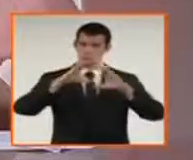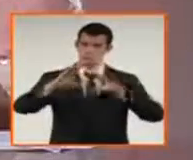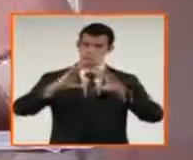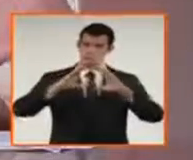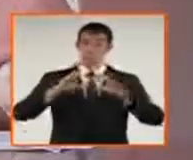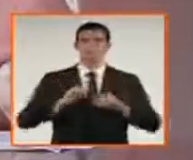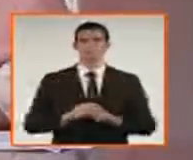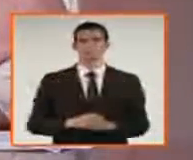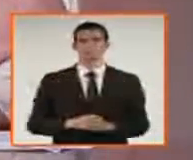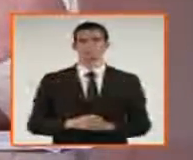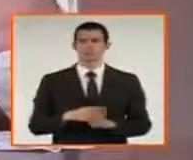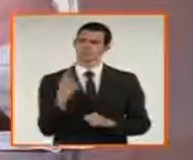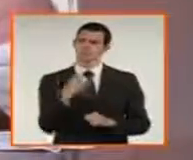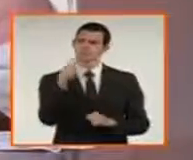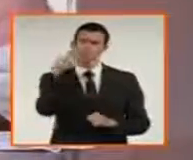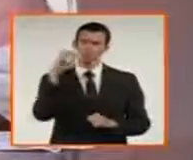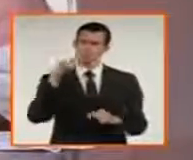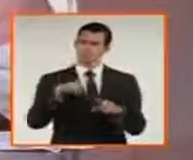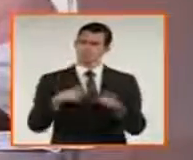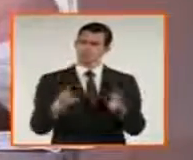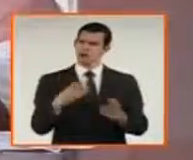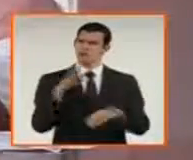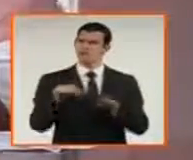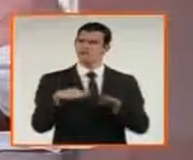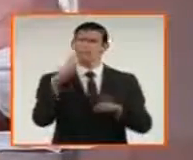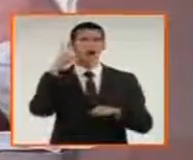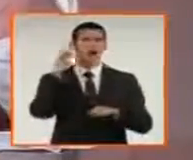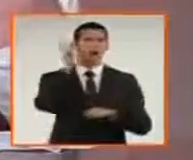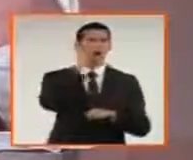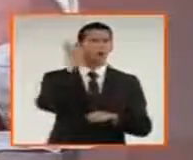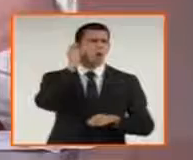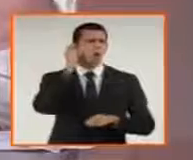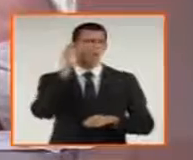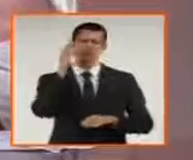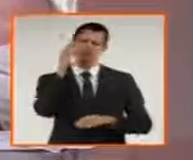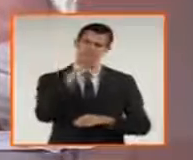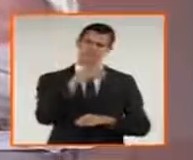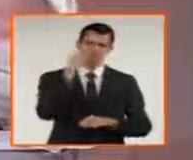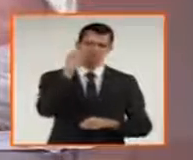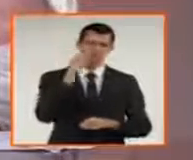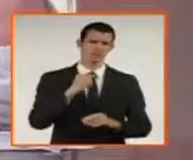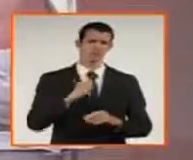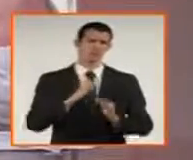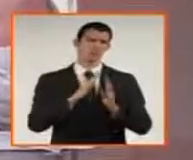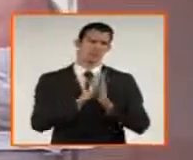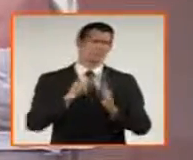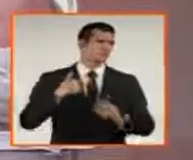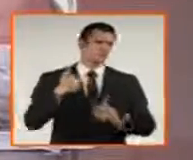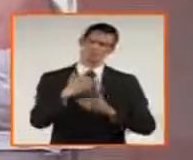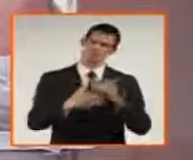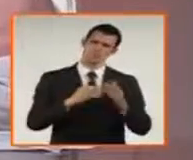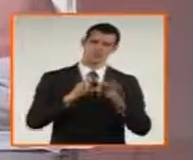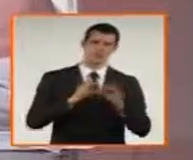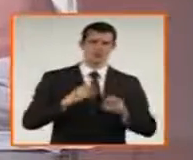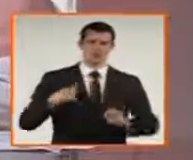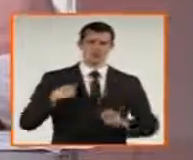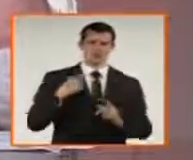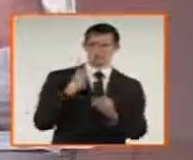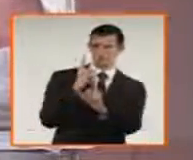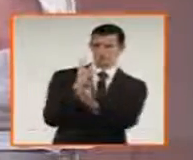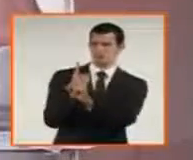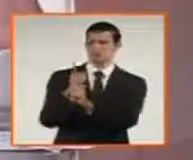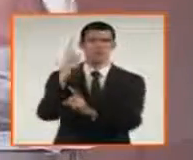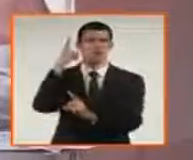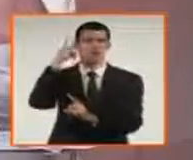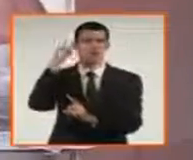colectivos, abuelas y abuelos que acudían a pedir, a decir: no me permiten ver a mis nietos, ¿qué puedo hacer?